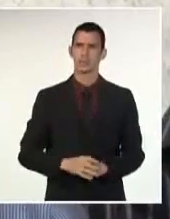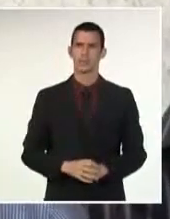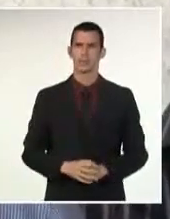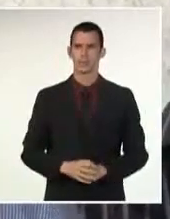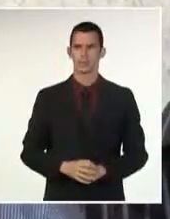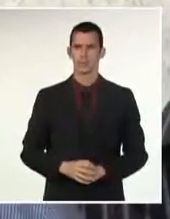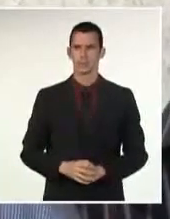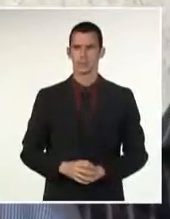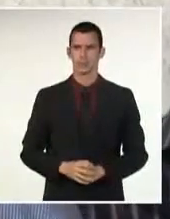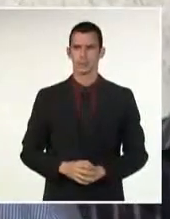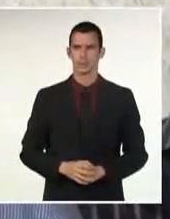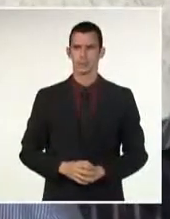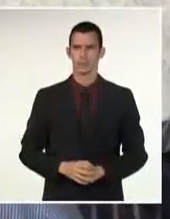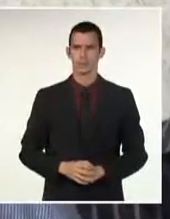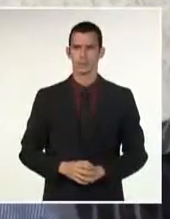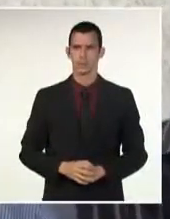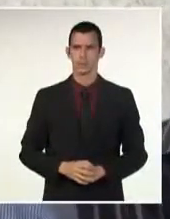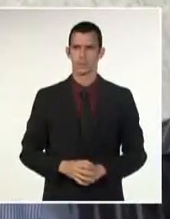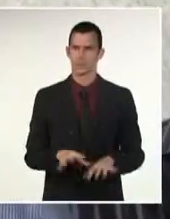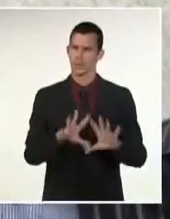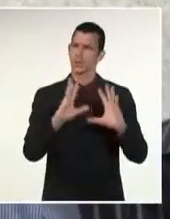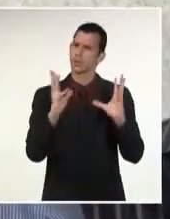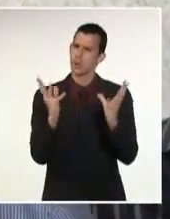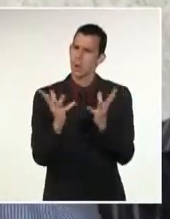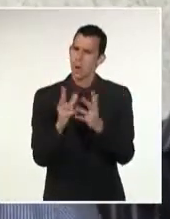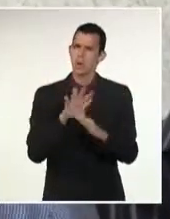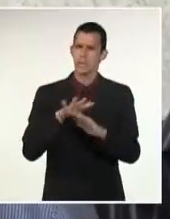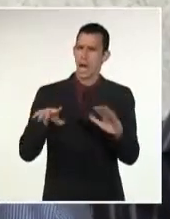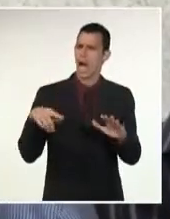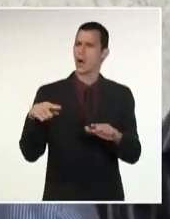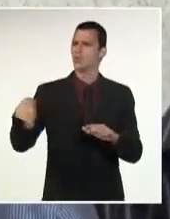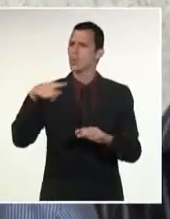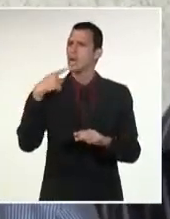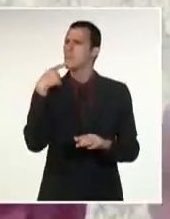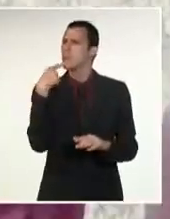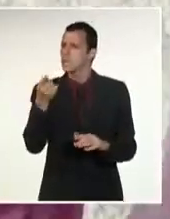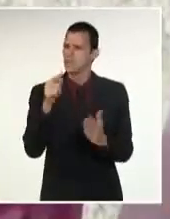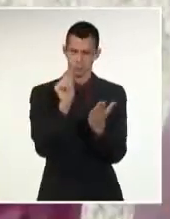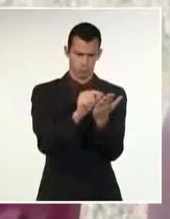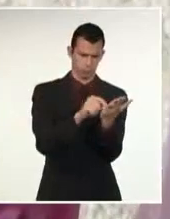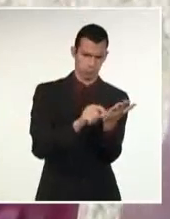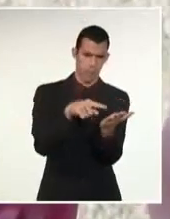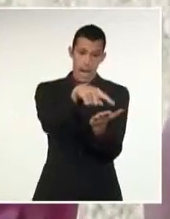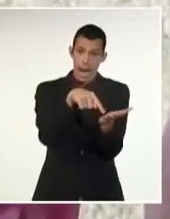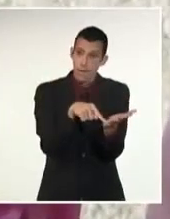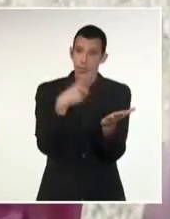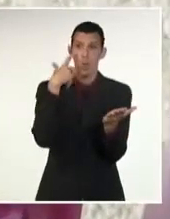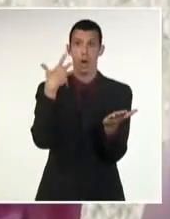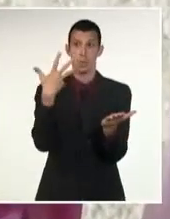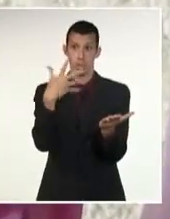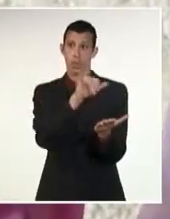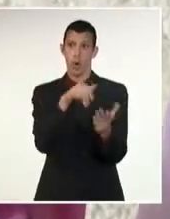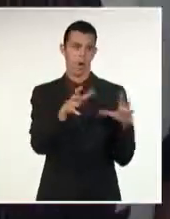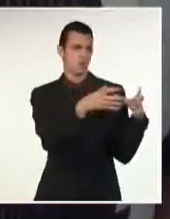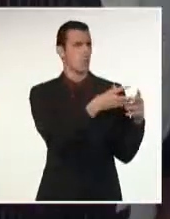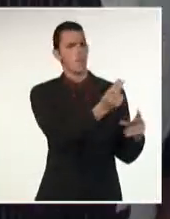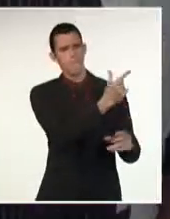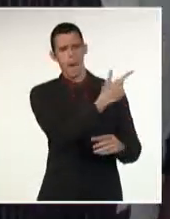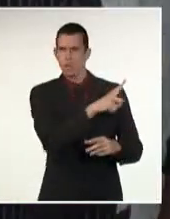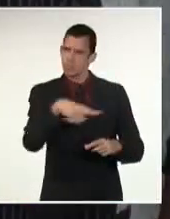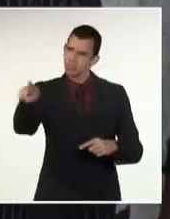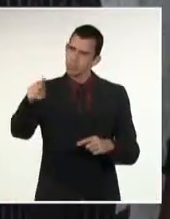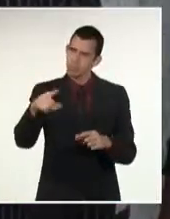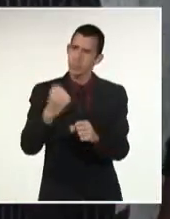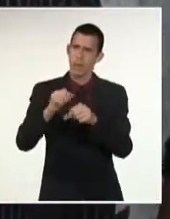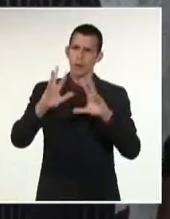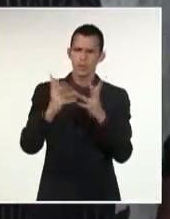decirle que todos los planteamientos tienen una base real y son objetivos. Lo que nos queda es acelerar la obra y